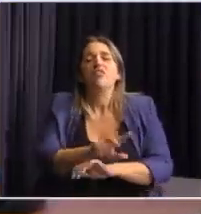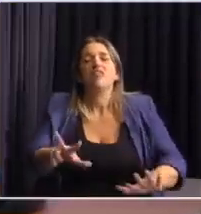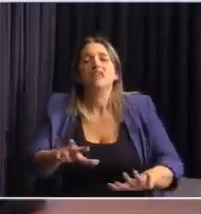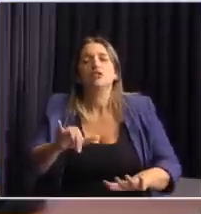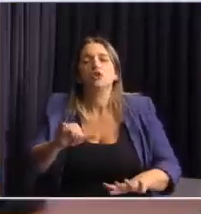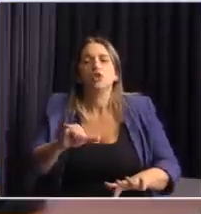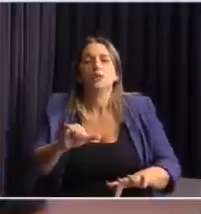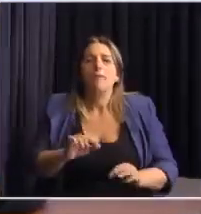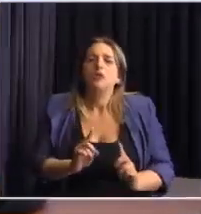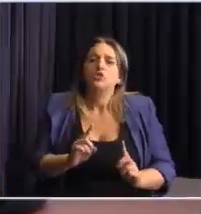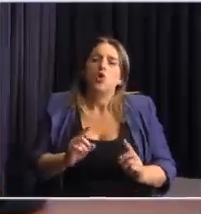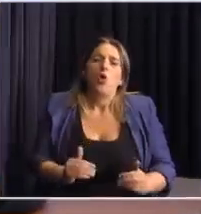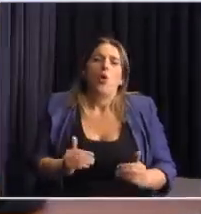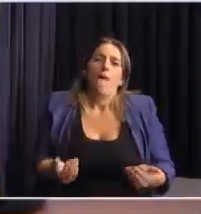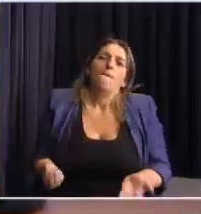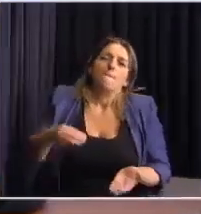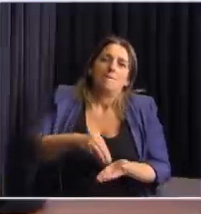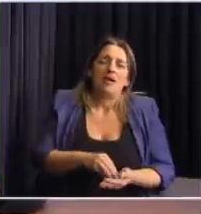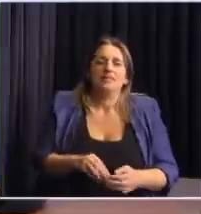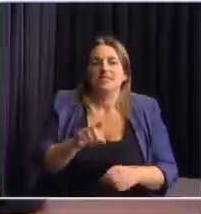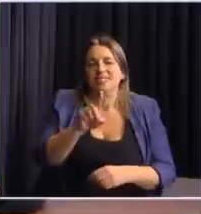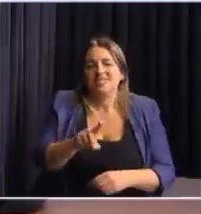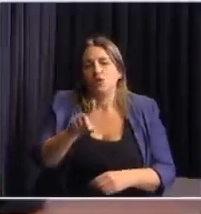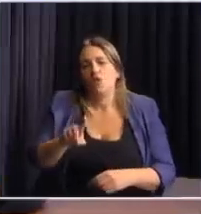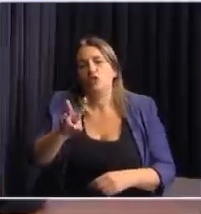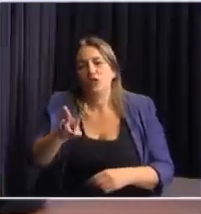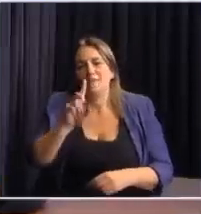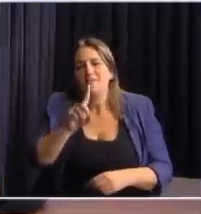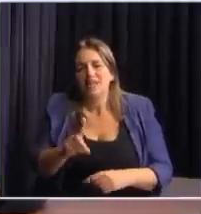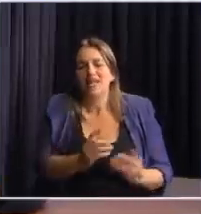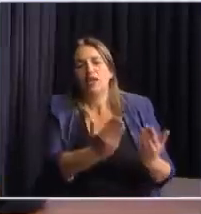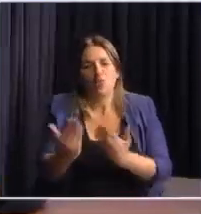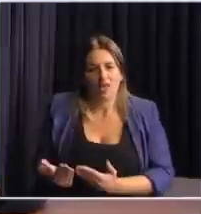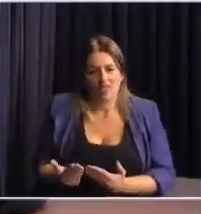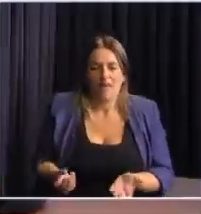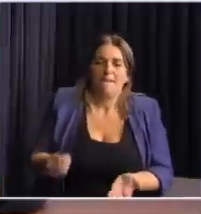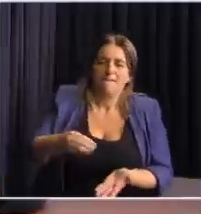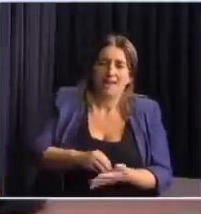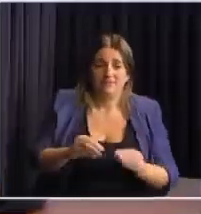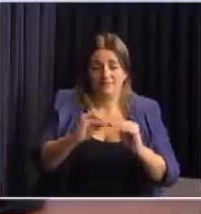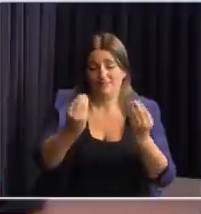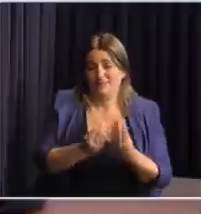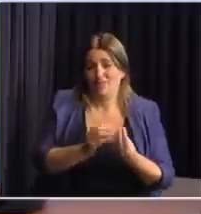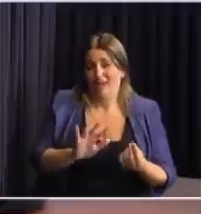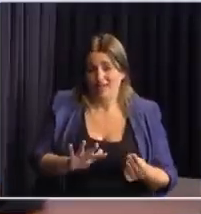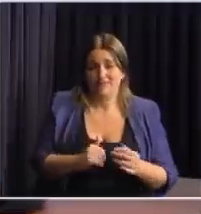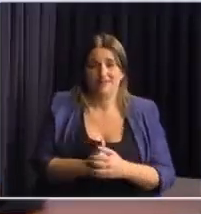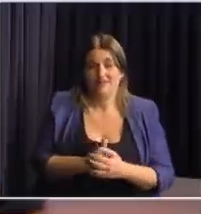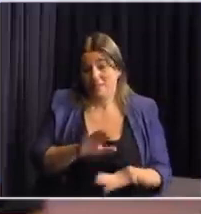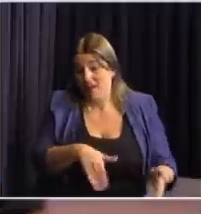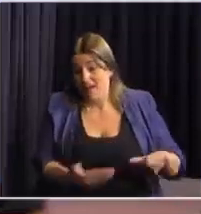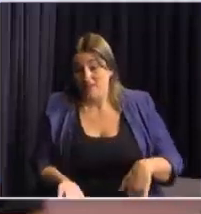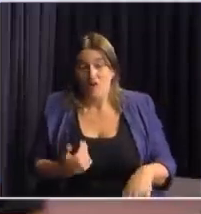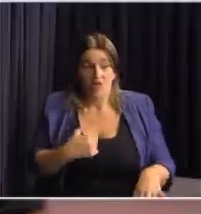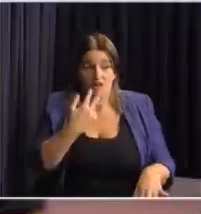estarían incorporando unos 112.000 alumnos más. Esto es lo que hasta hoy